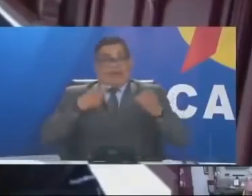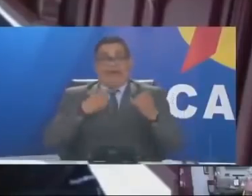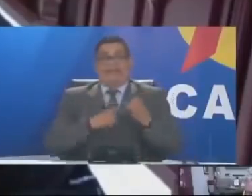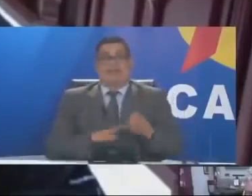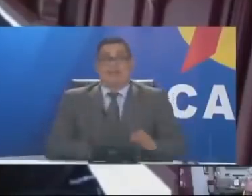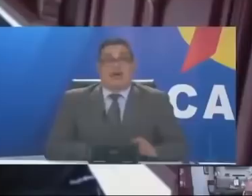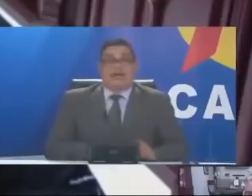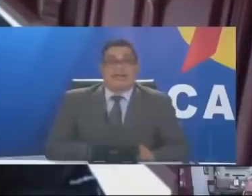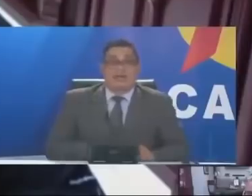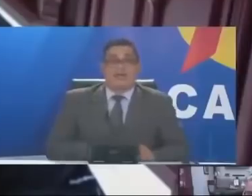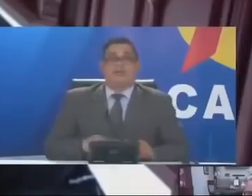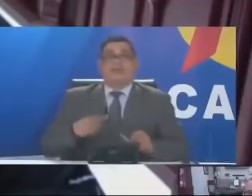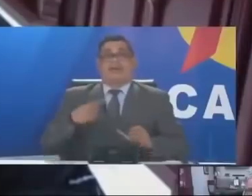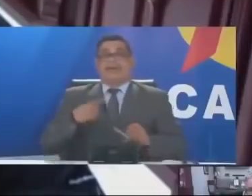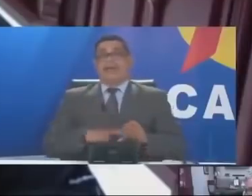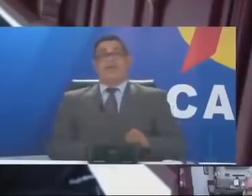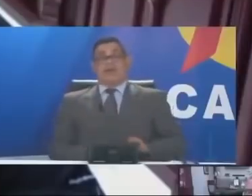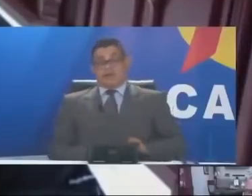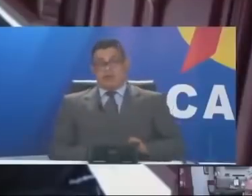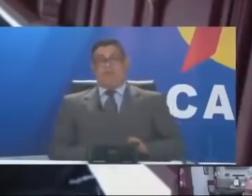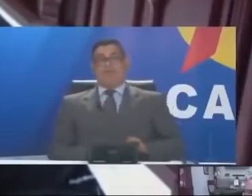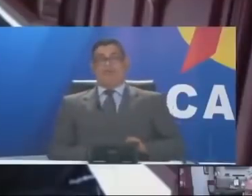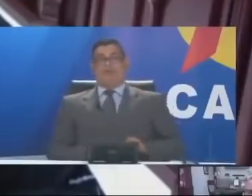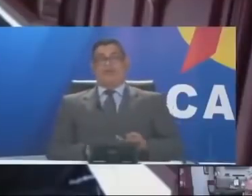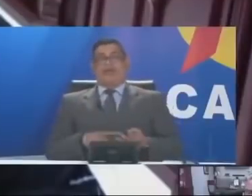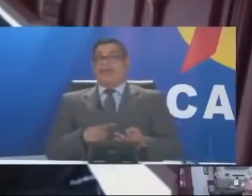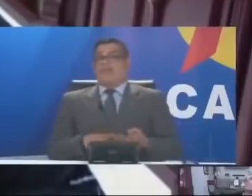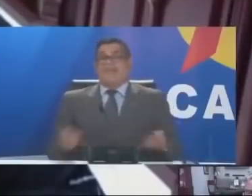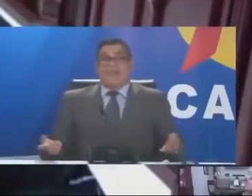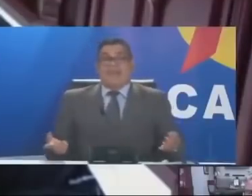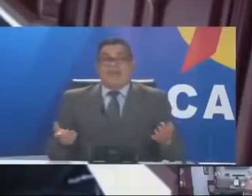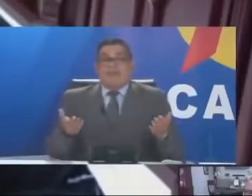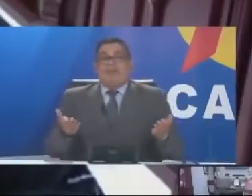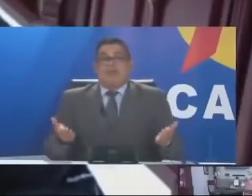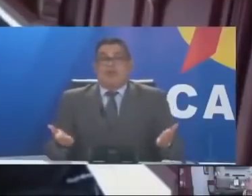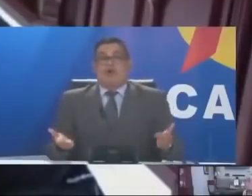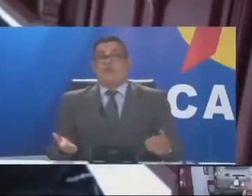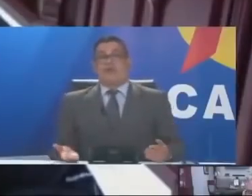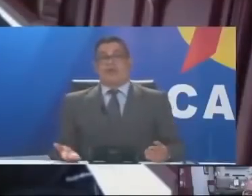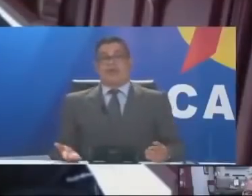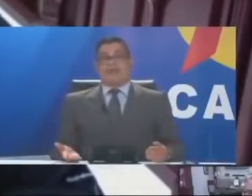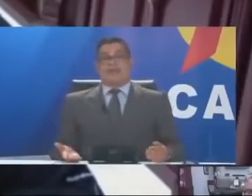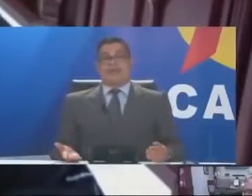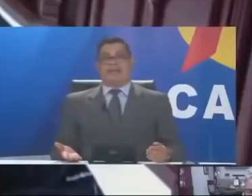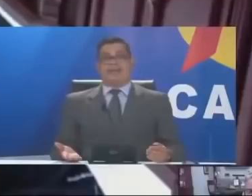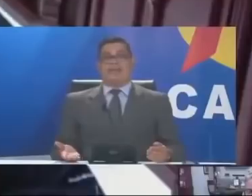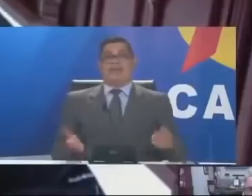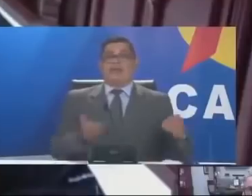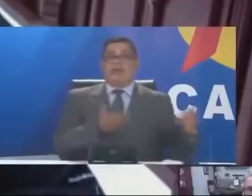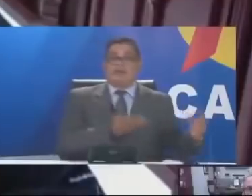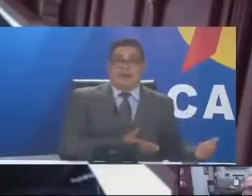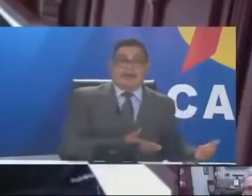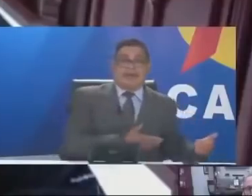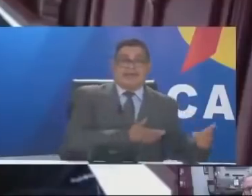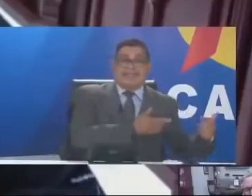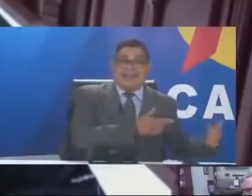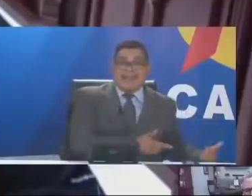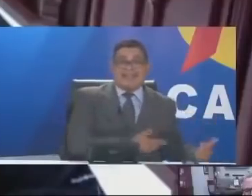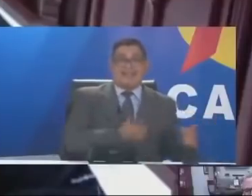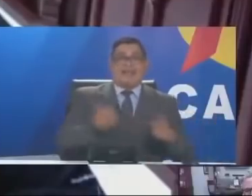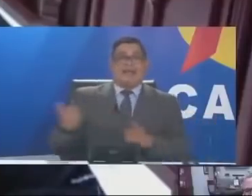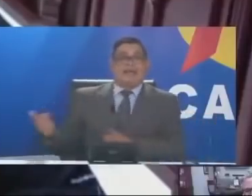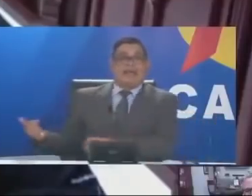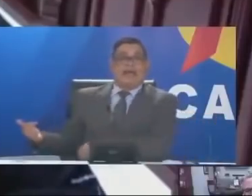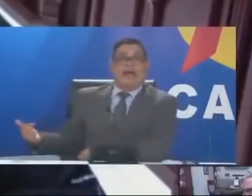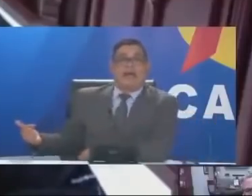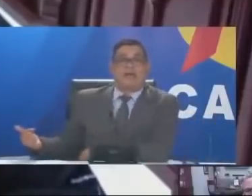bueno el acceso a la salud la educación pastor la vivienda hemos visto cómo se perdieron estas